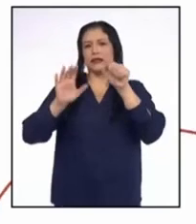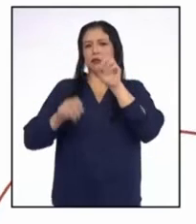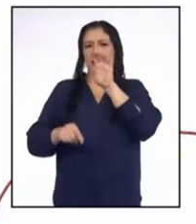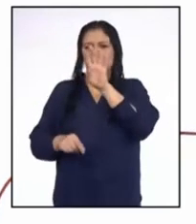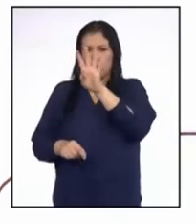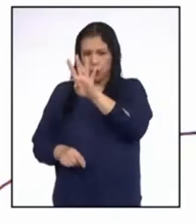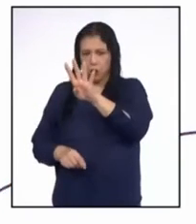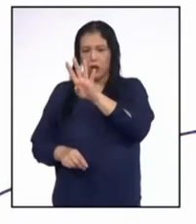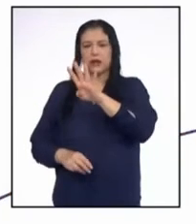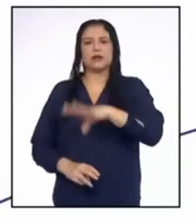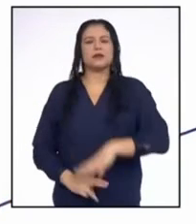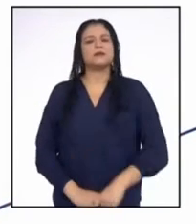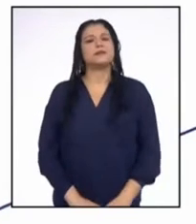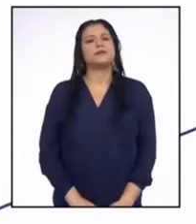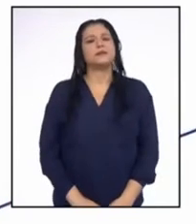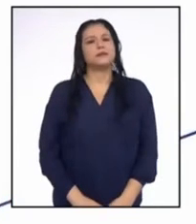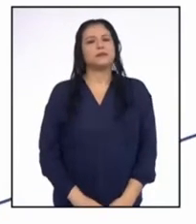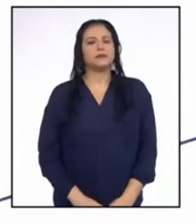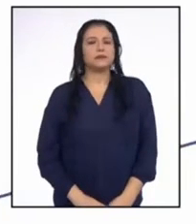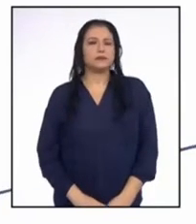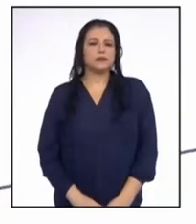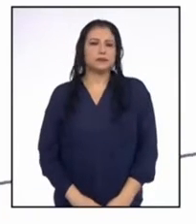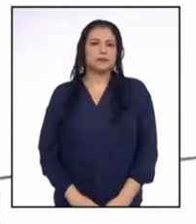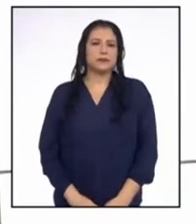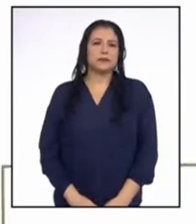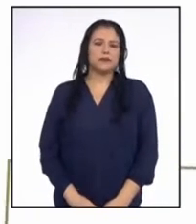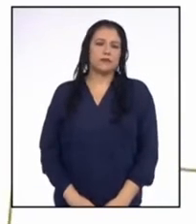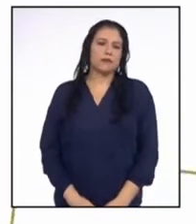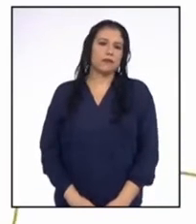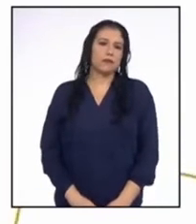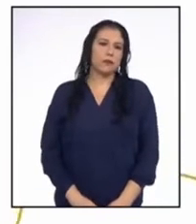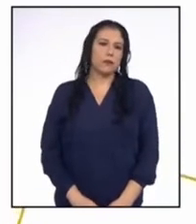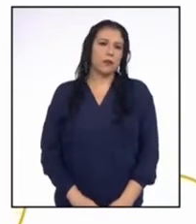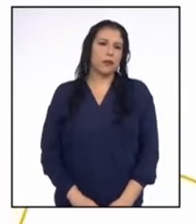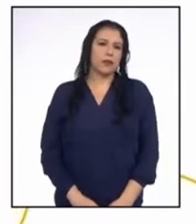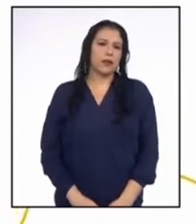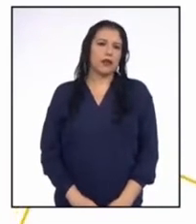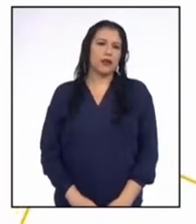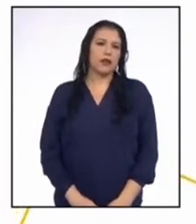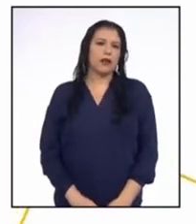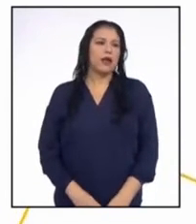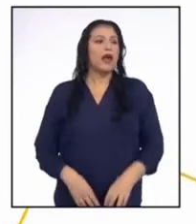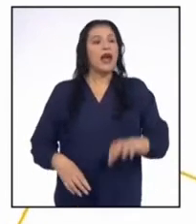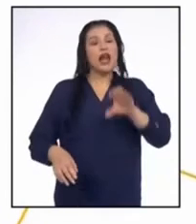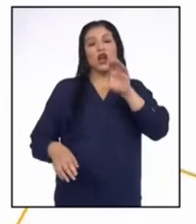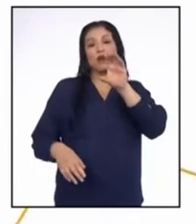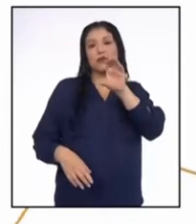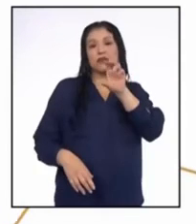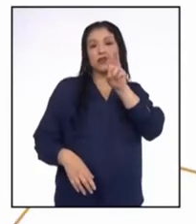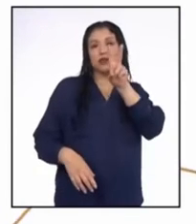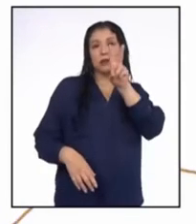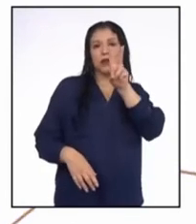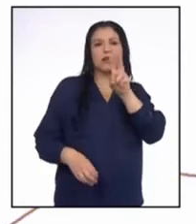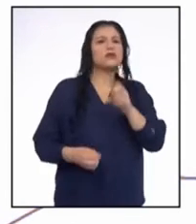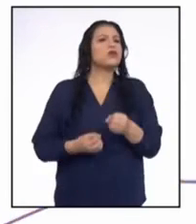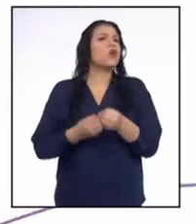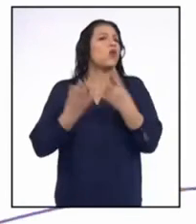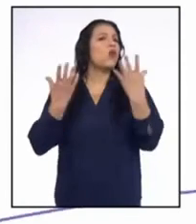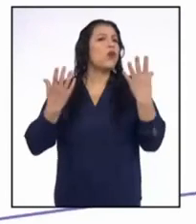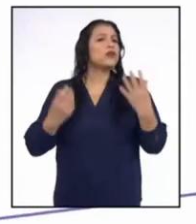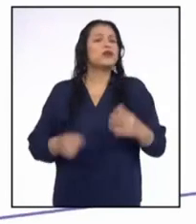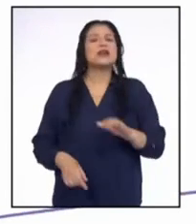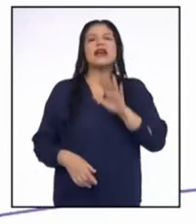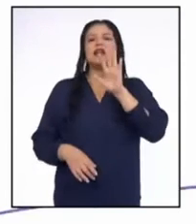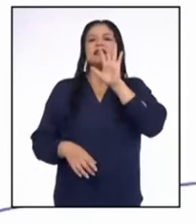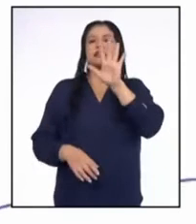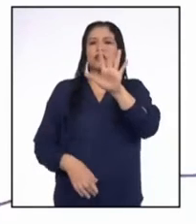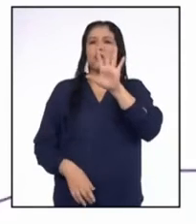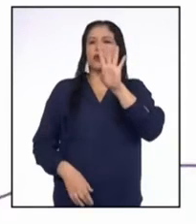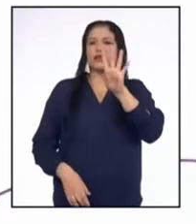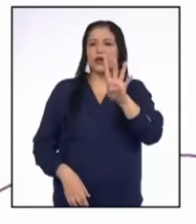un entero 64 centésimos. El coeficiente de variación es del